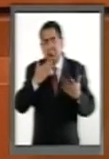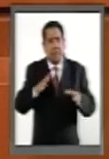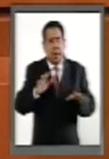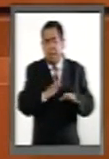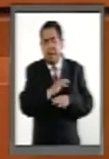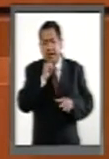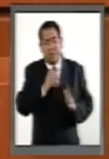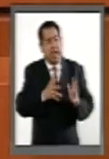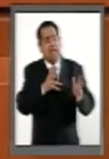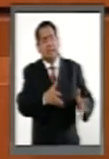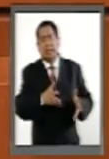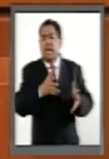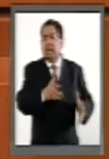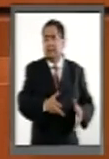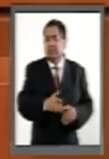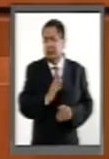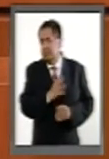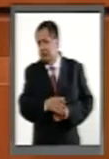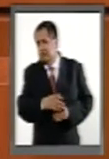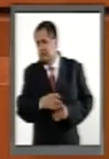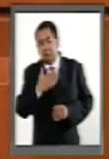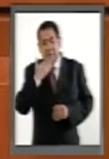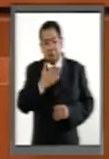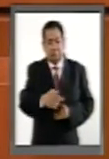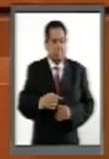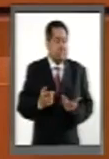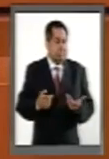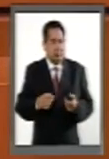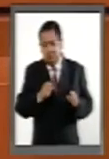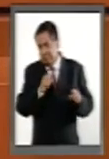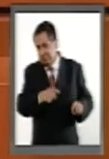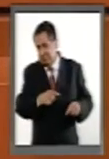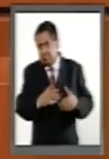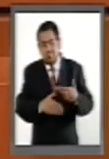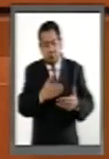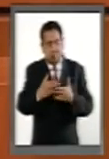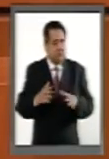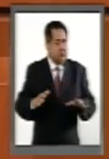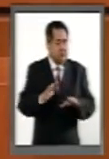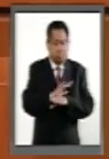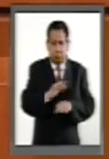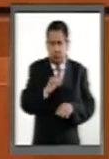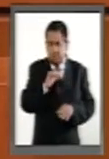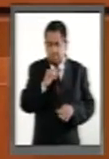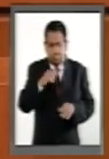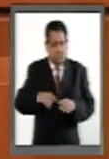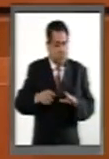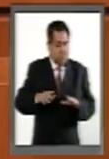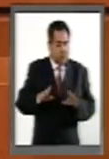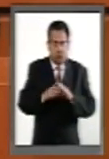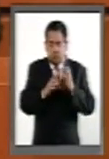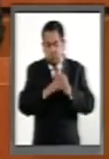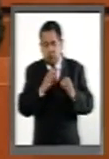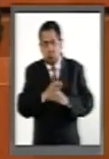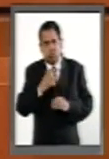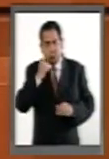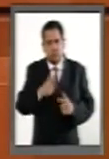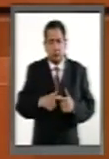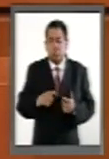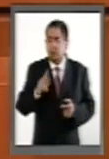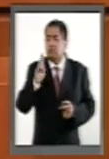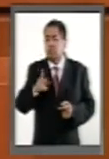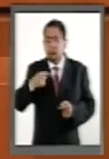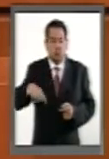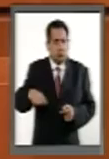cambien, porque se justifica el nulo compromiso real para cambiar este estado de cosas. Estamos en